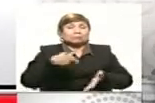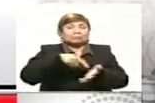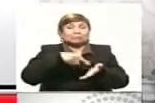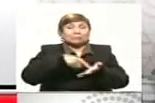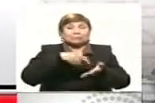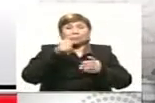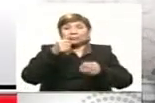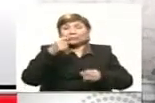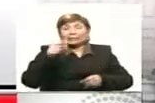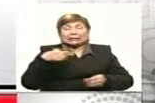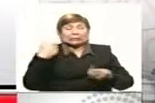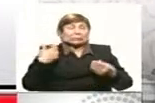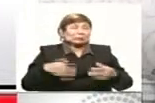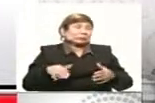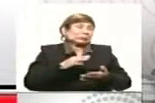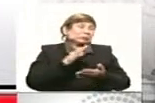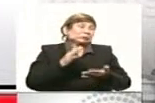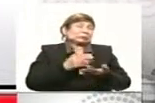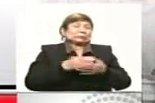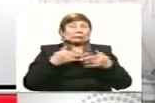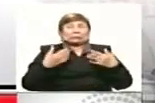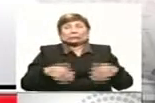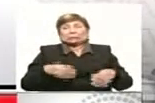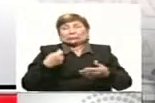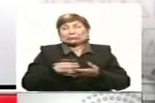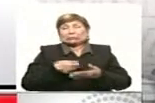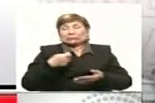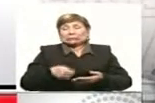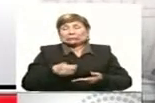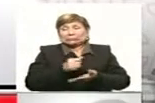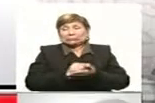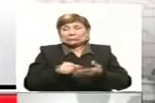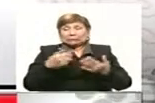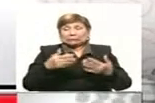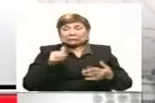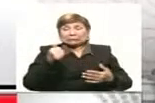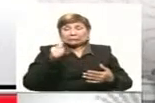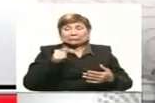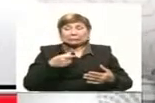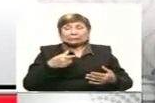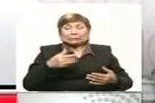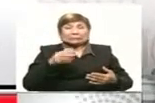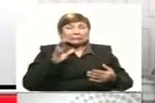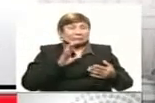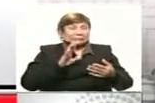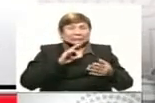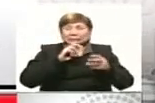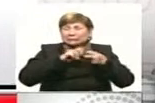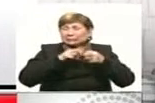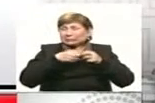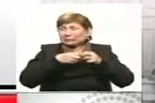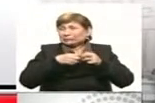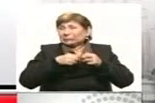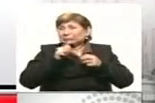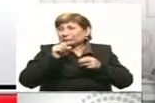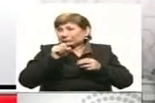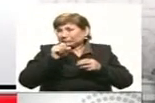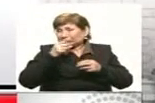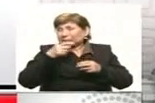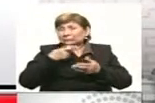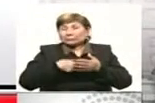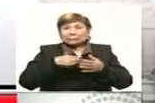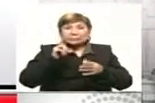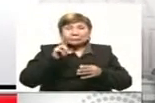soles, ya es un problema, ¿no? Porque, digamos, pagar con 2.000 soles mensuales una deuda de 10.000 ya comienza a complicarse, ¿no? Si una persona